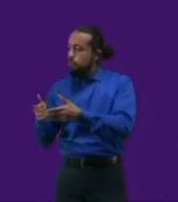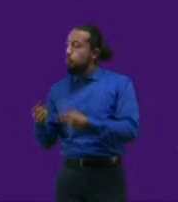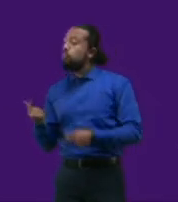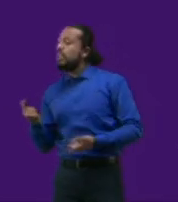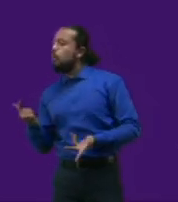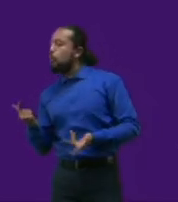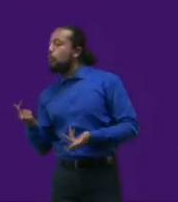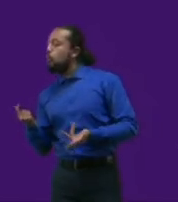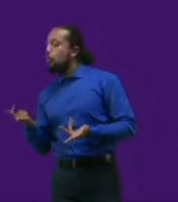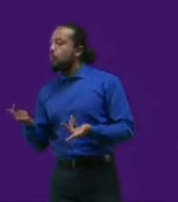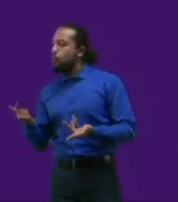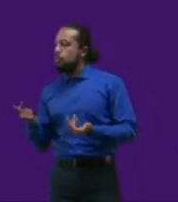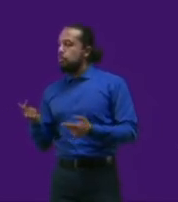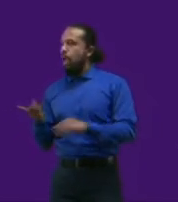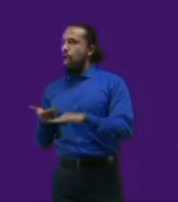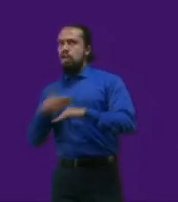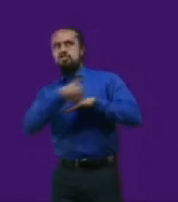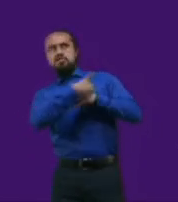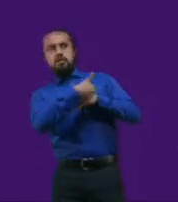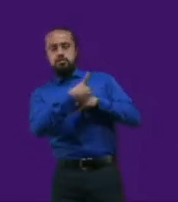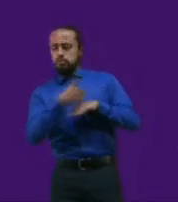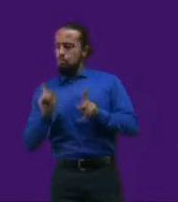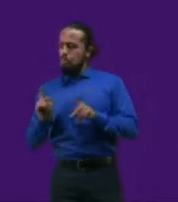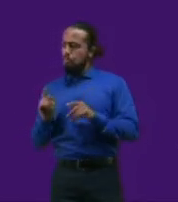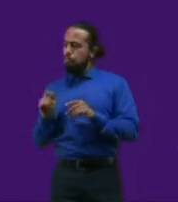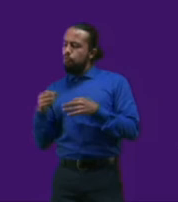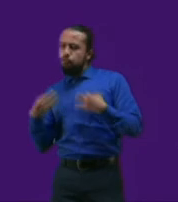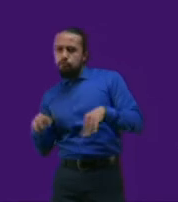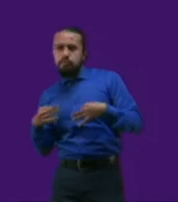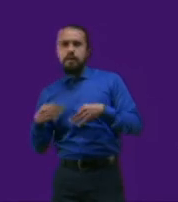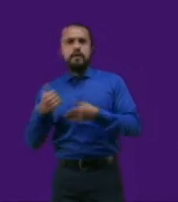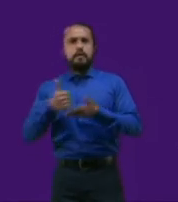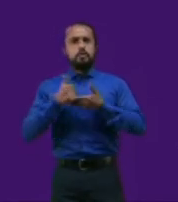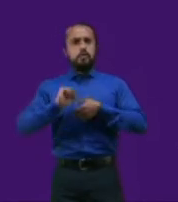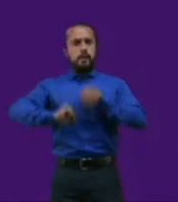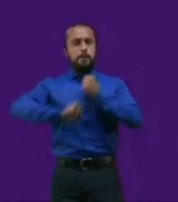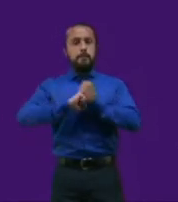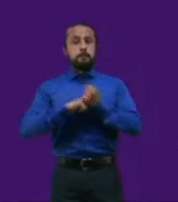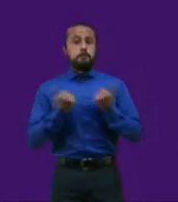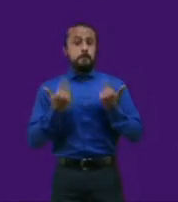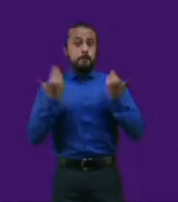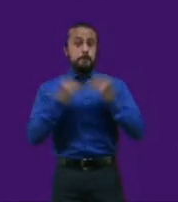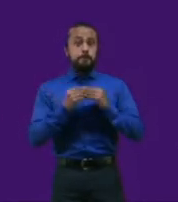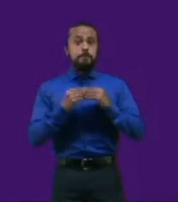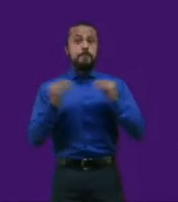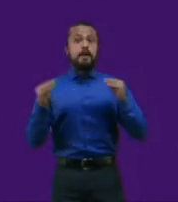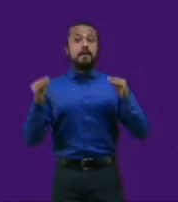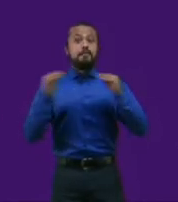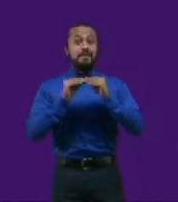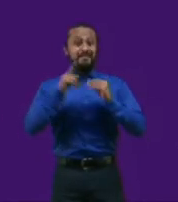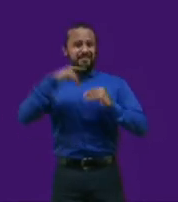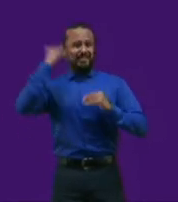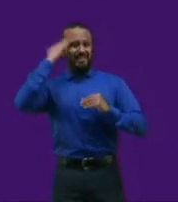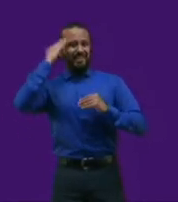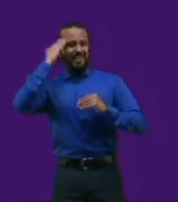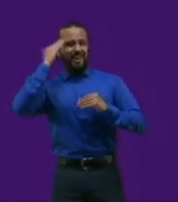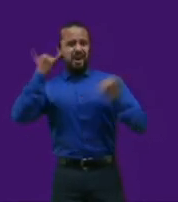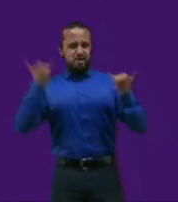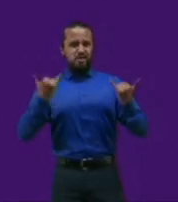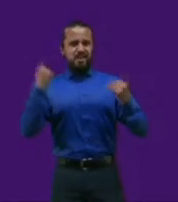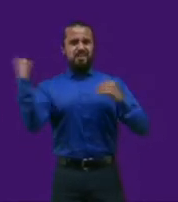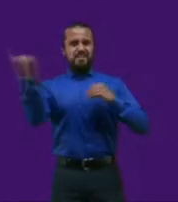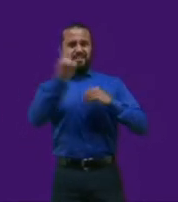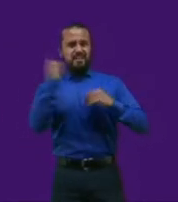la plata y eso. Entonces, como que eso también observo. Y ya digamos como lo que mencionabas de diferentes como cosas que